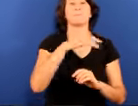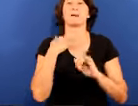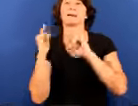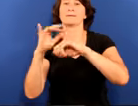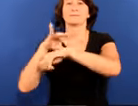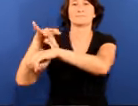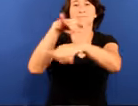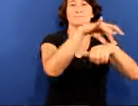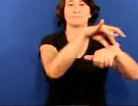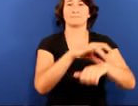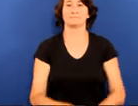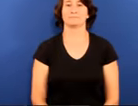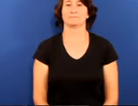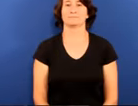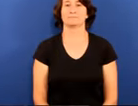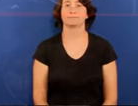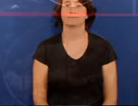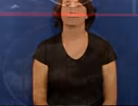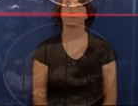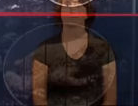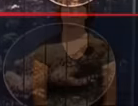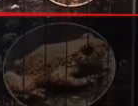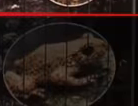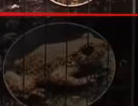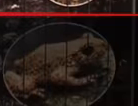de Ocio de la Universidad de Deusto. La